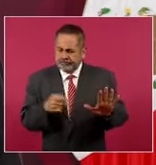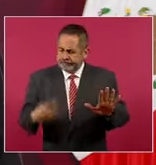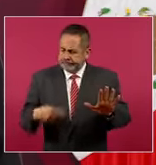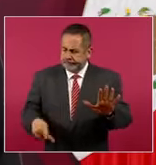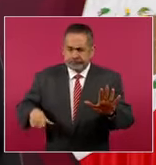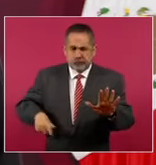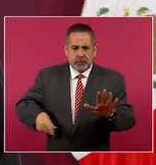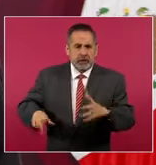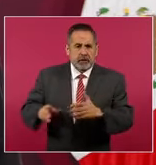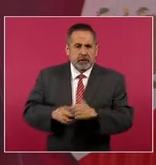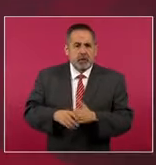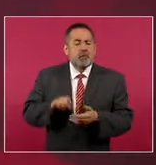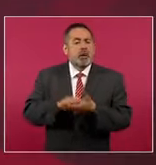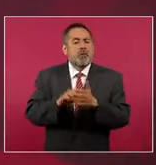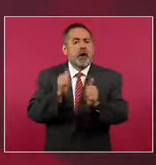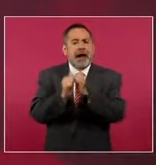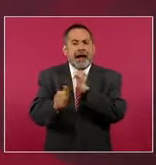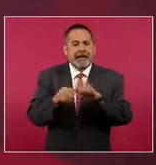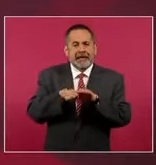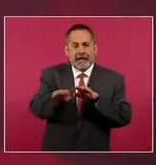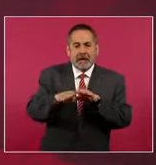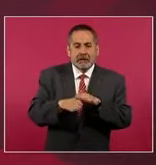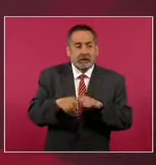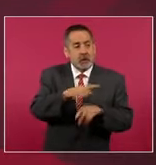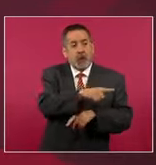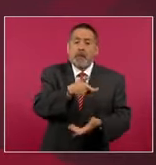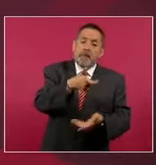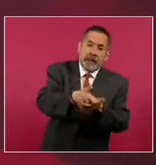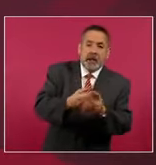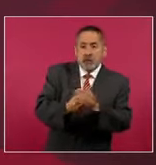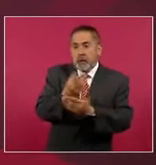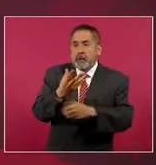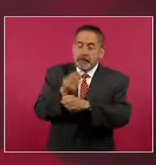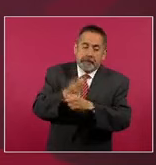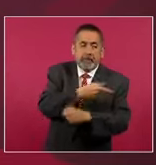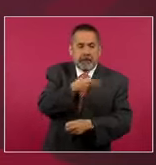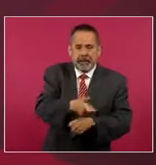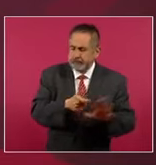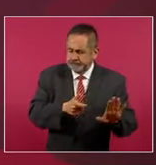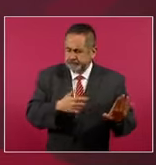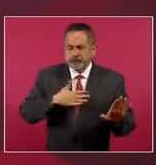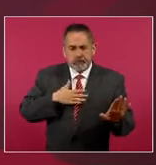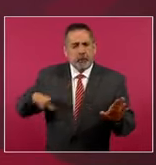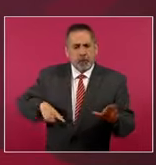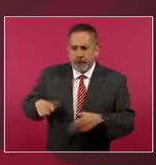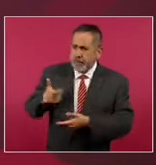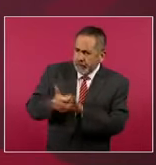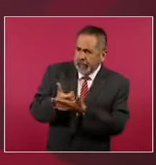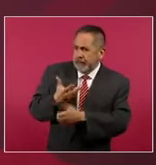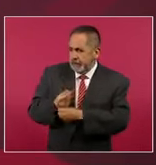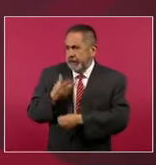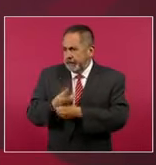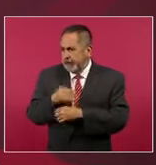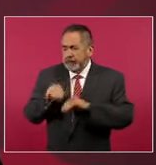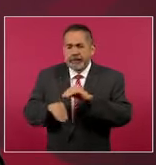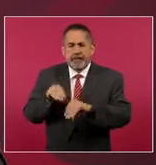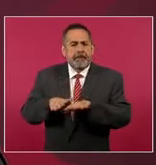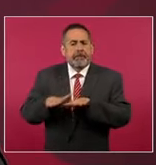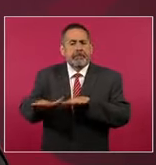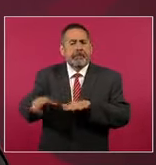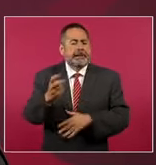en las carreteras que se están realizando, porque pues